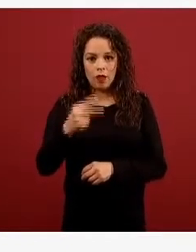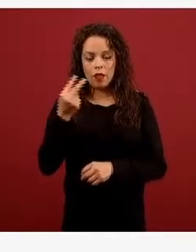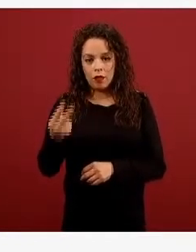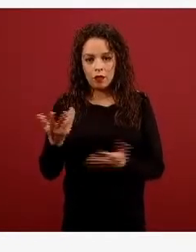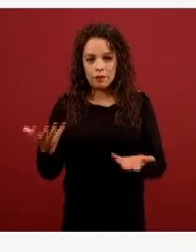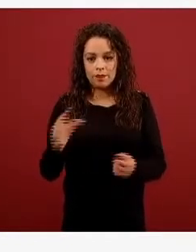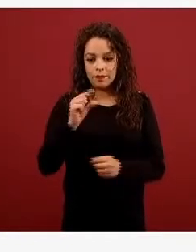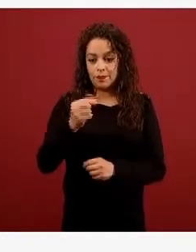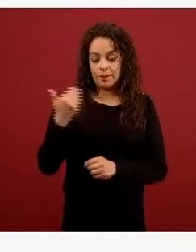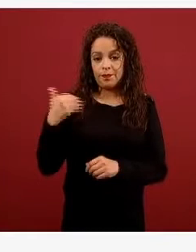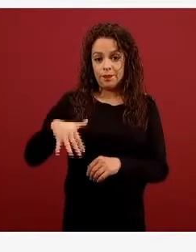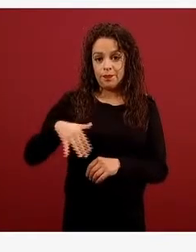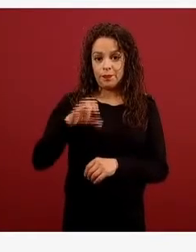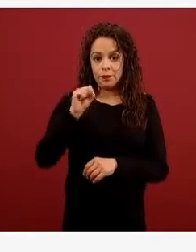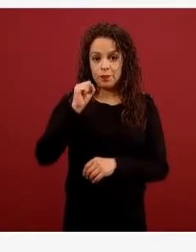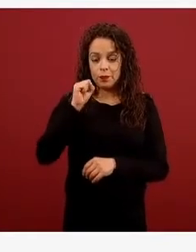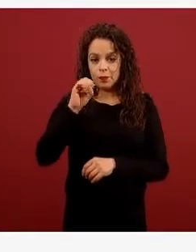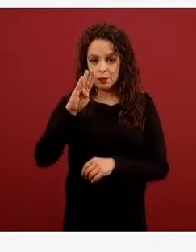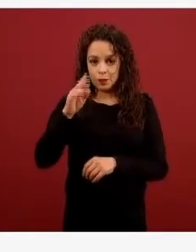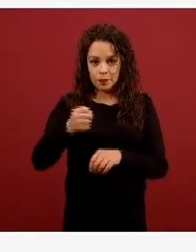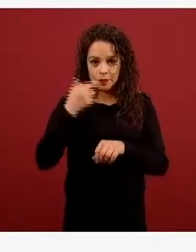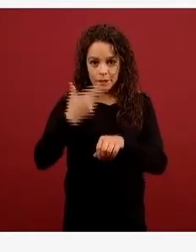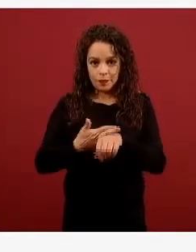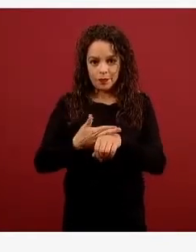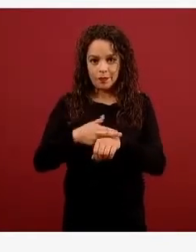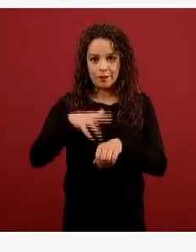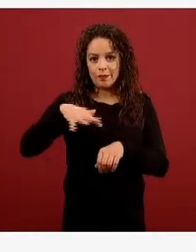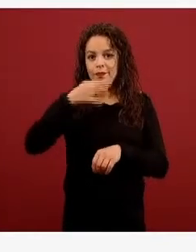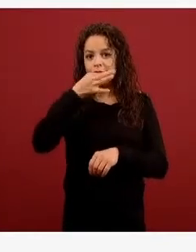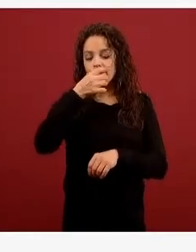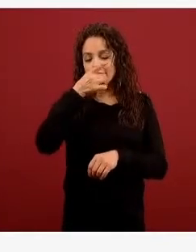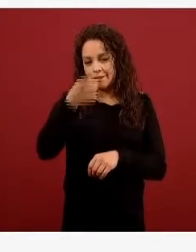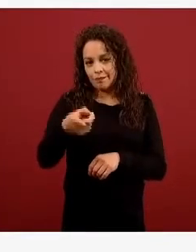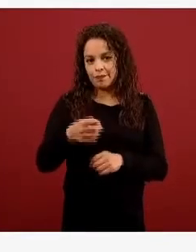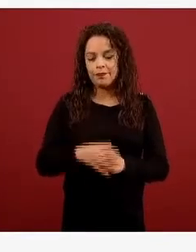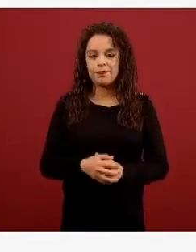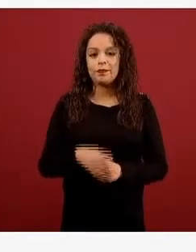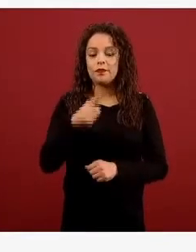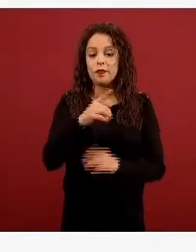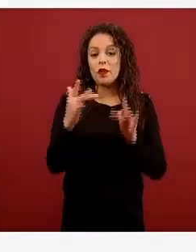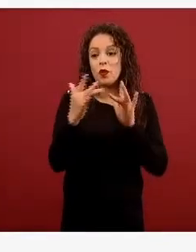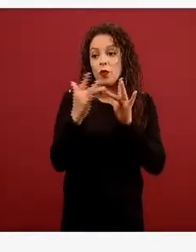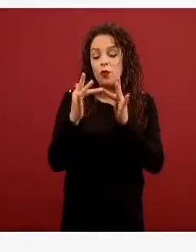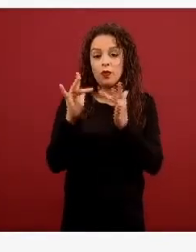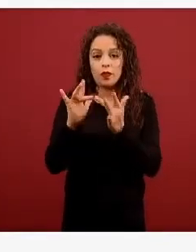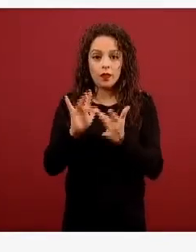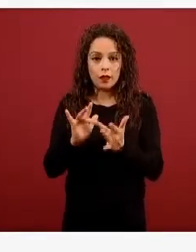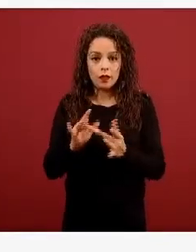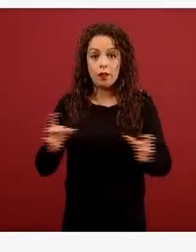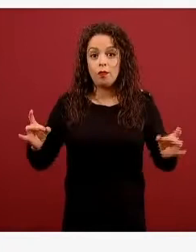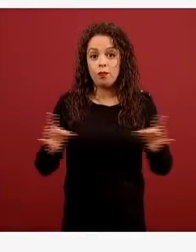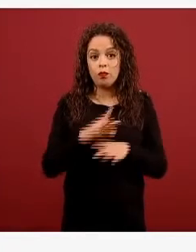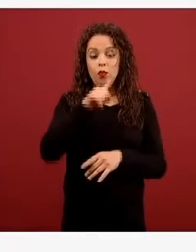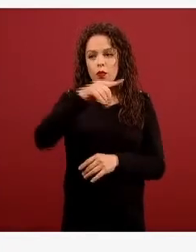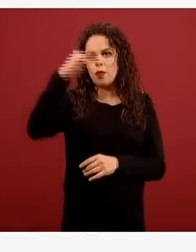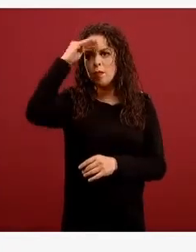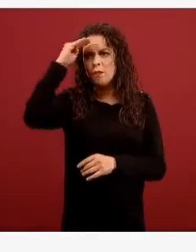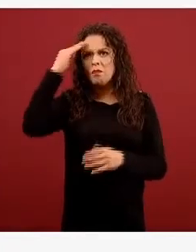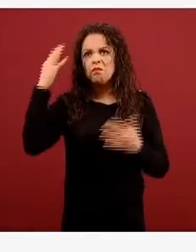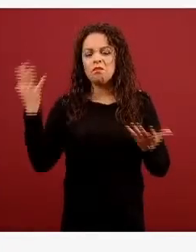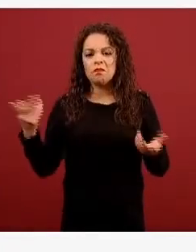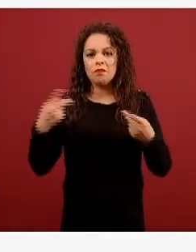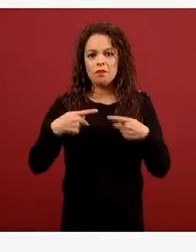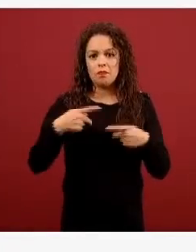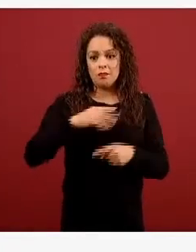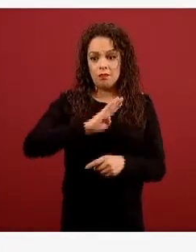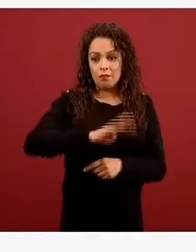el subsecretario, es a través de un contacto. Si nosotros pensamos durante el fallecimiento de una persona, ese contacto